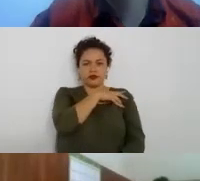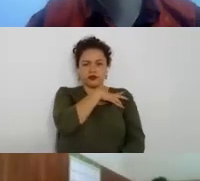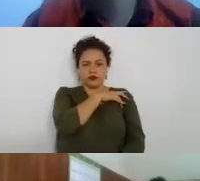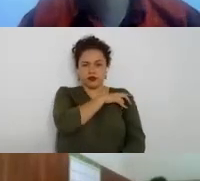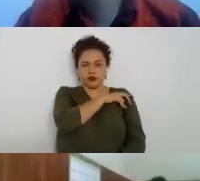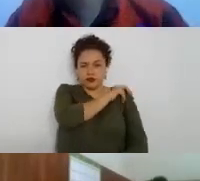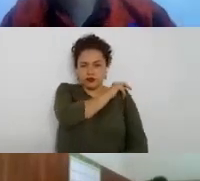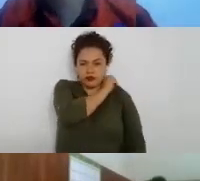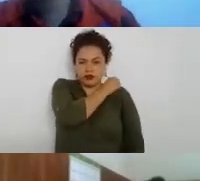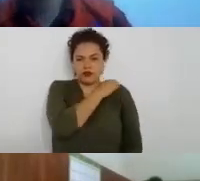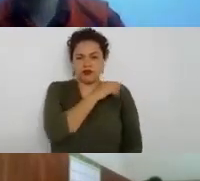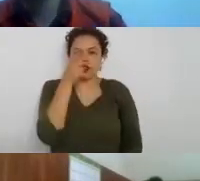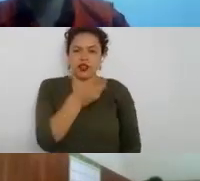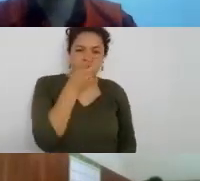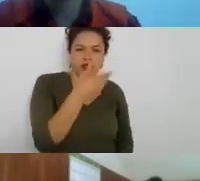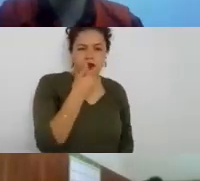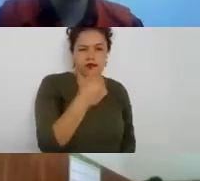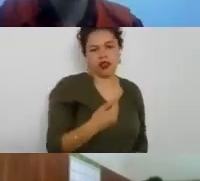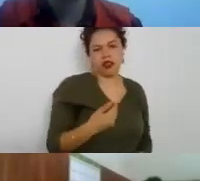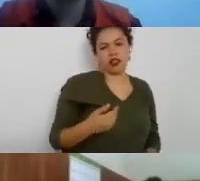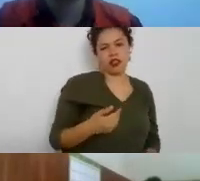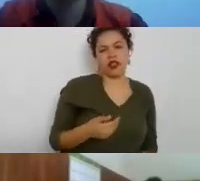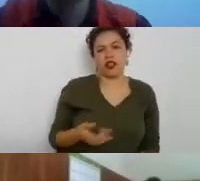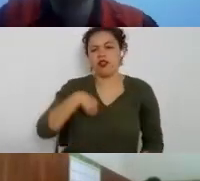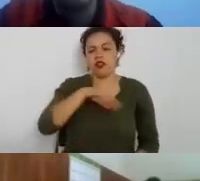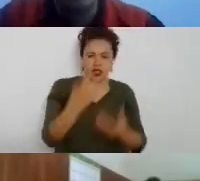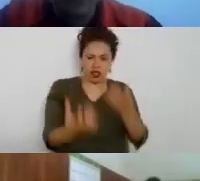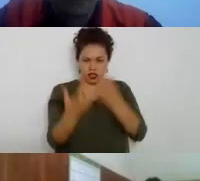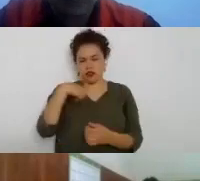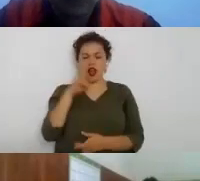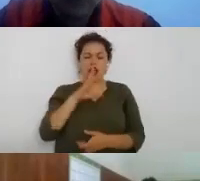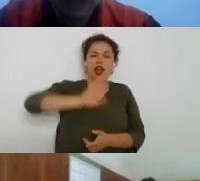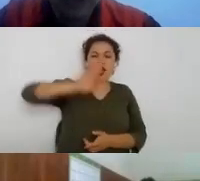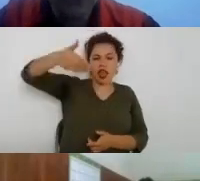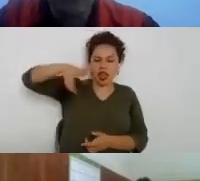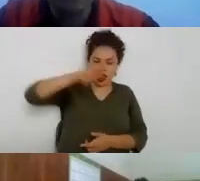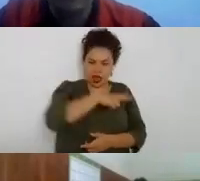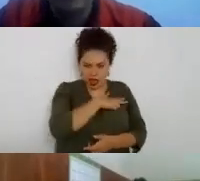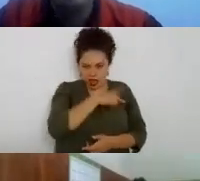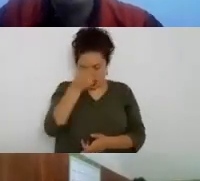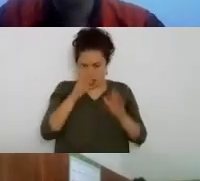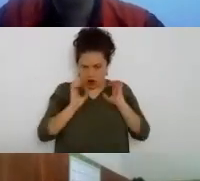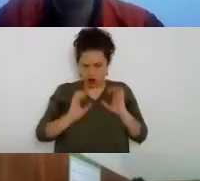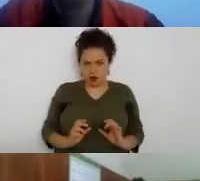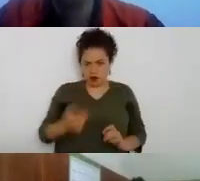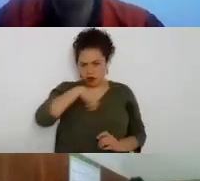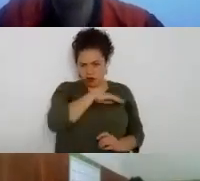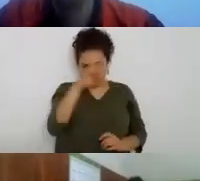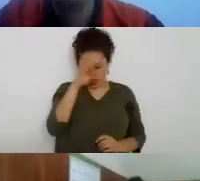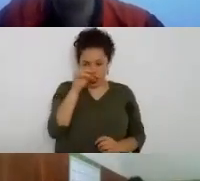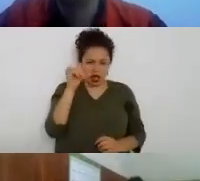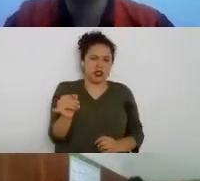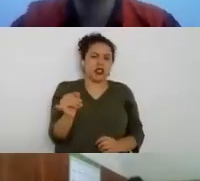Como bien lo comentan, las quemaduras las vamos a considerar una lesión en nuestro cuerpo. ¿En dónde